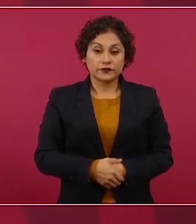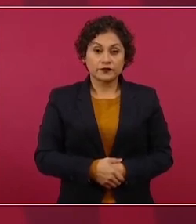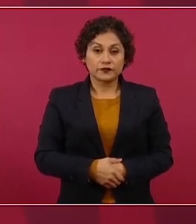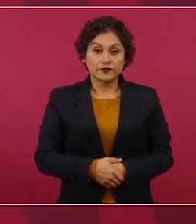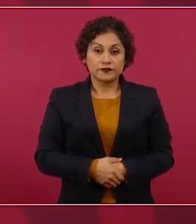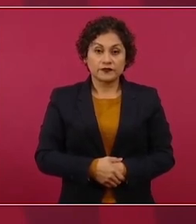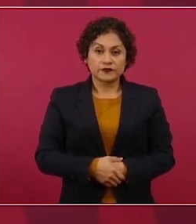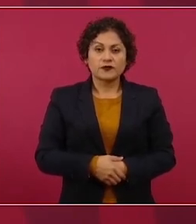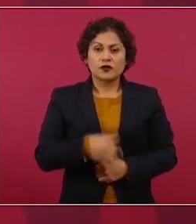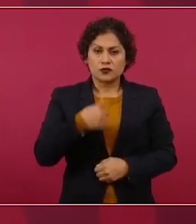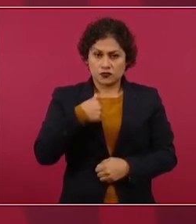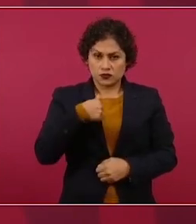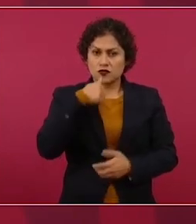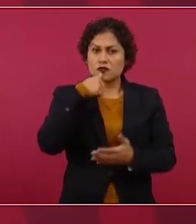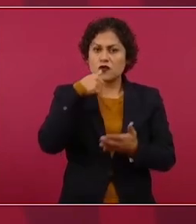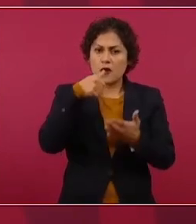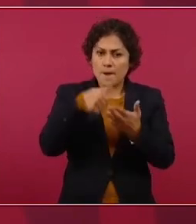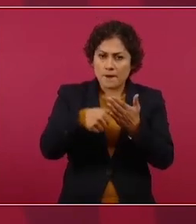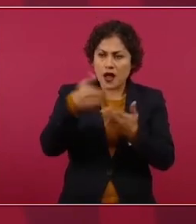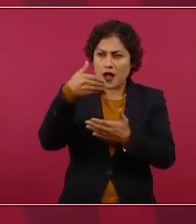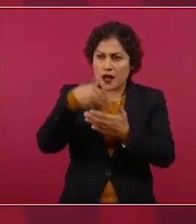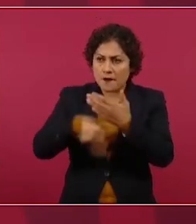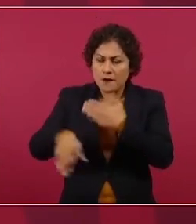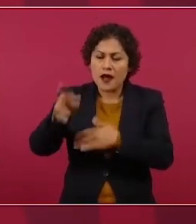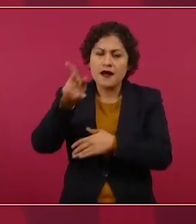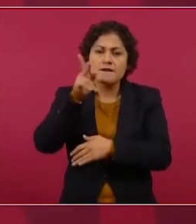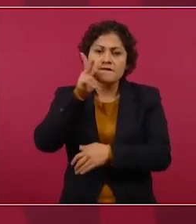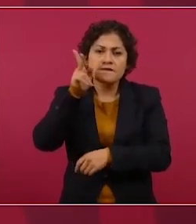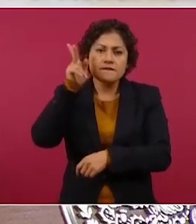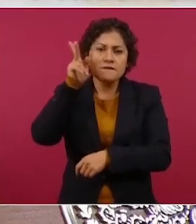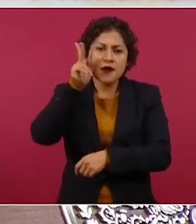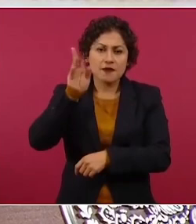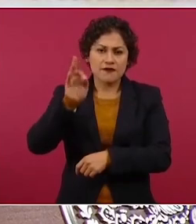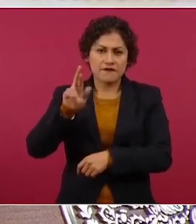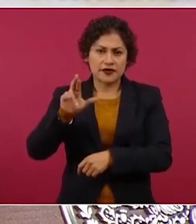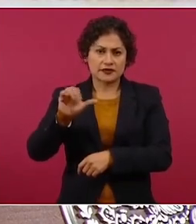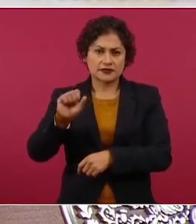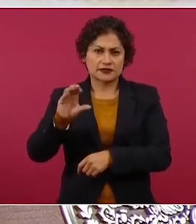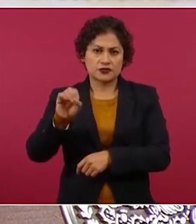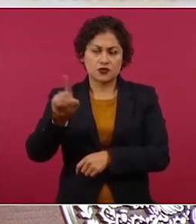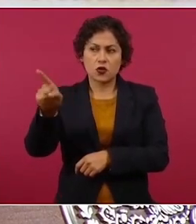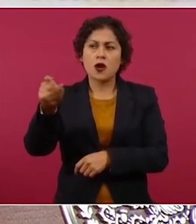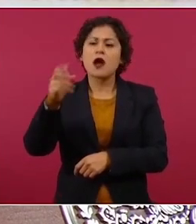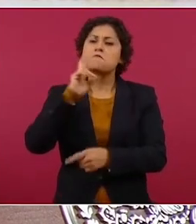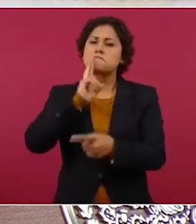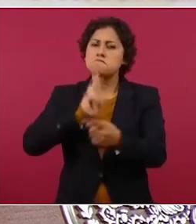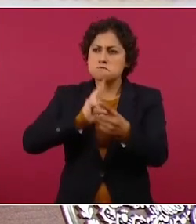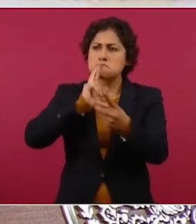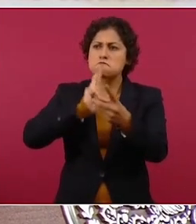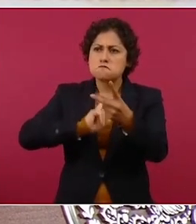Le mandé cartas al Papa Francisco y me las contestó todas,